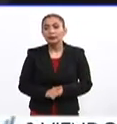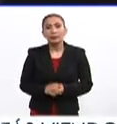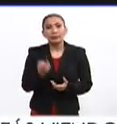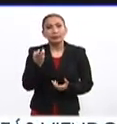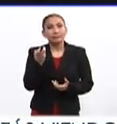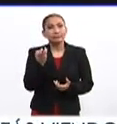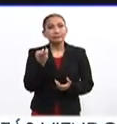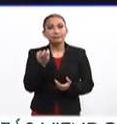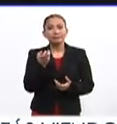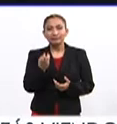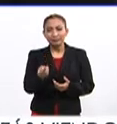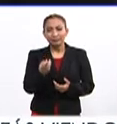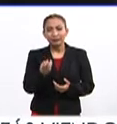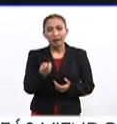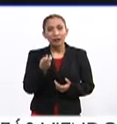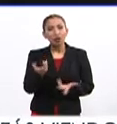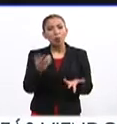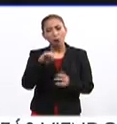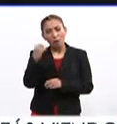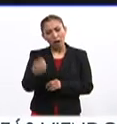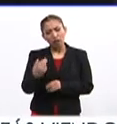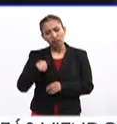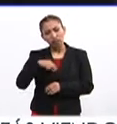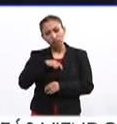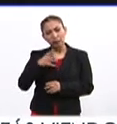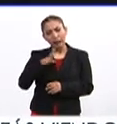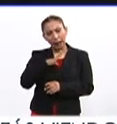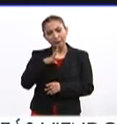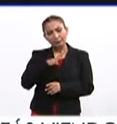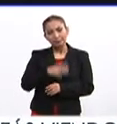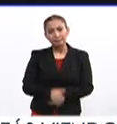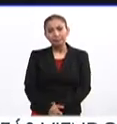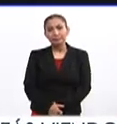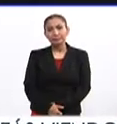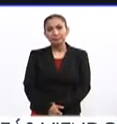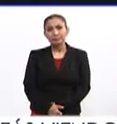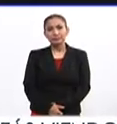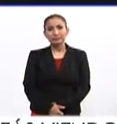Es una obligación que tenemos